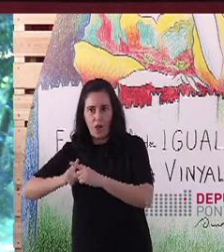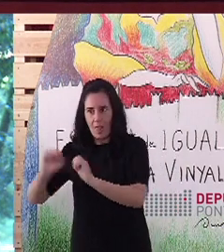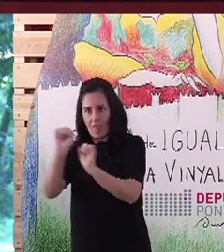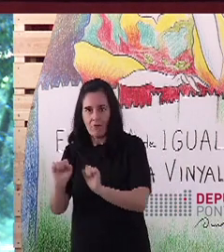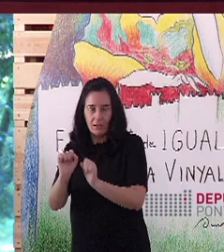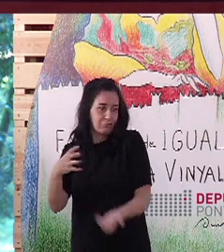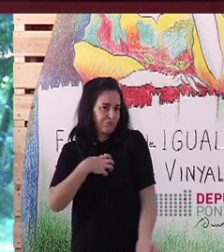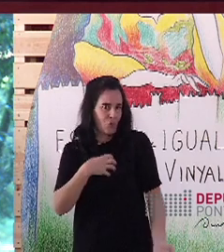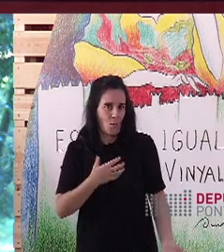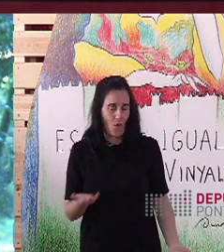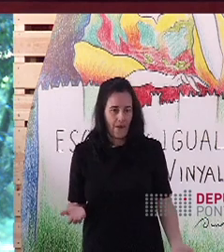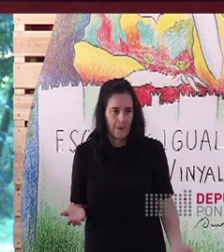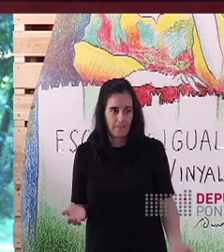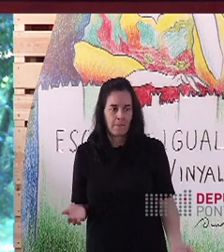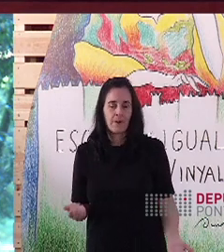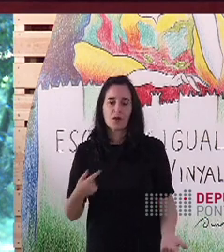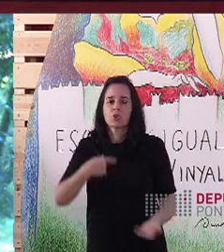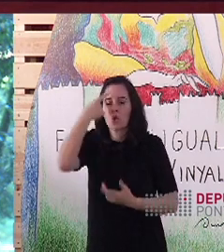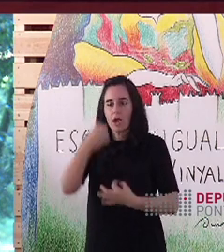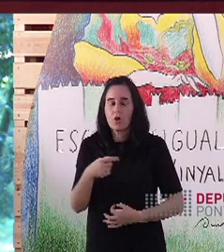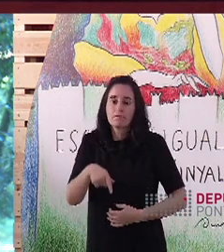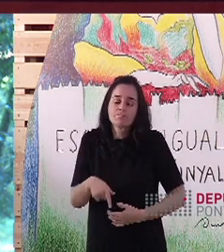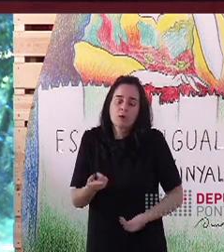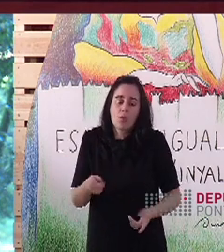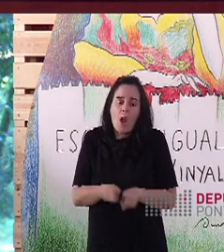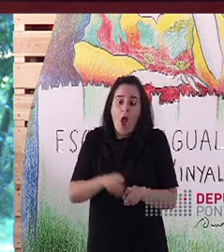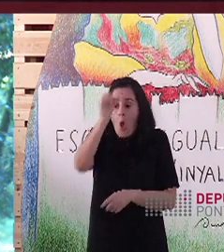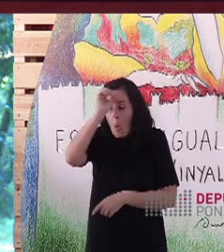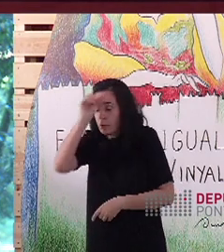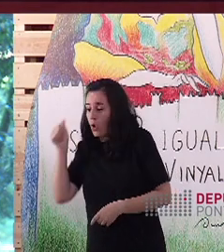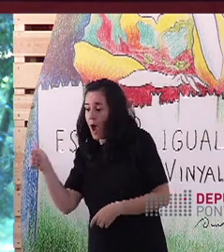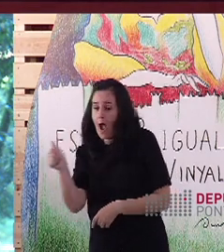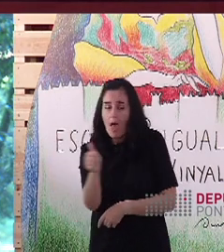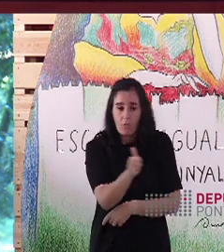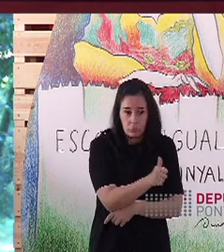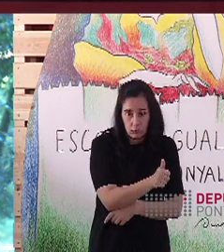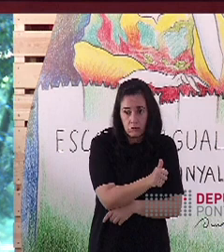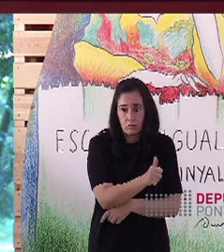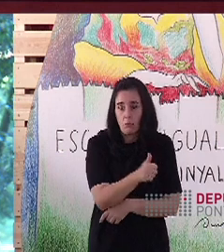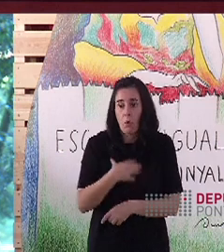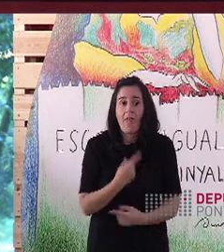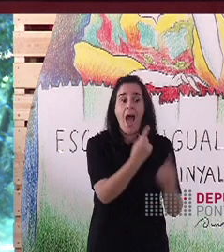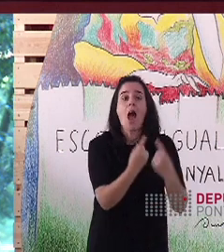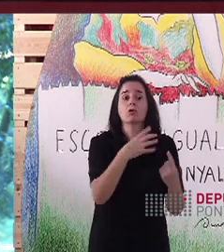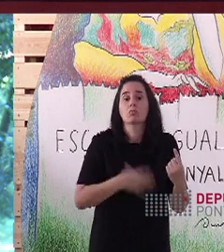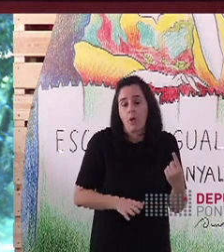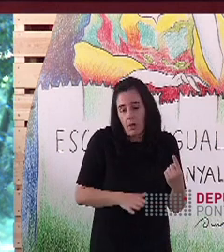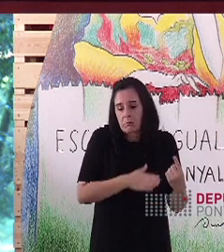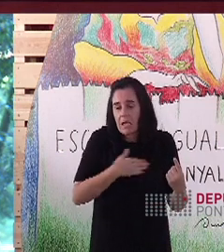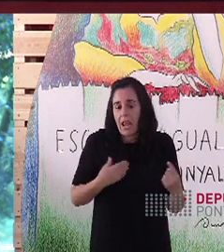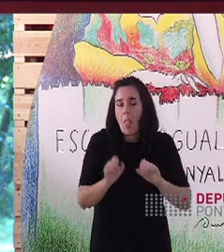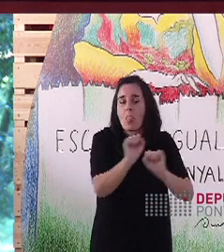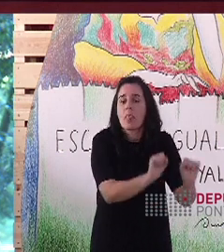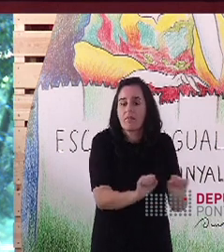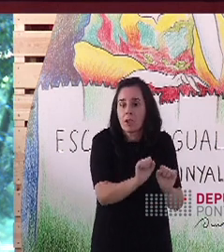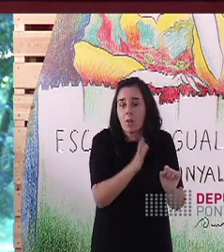que son posiciones que se pueden defender. Quienes las quiera defender, sabemos que hay